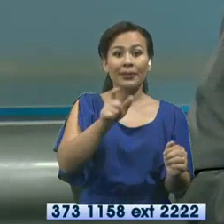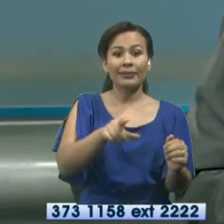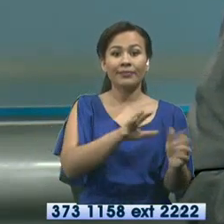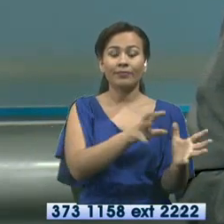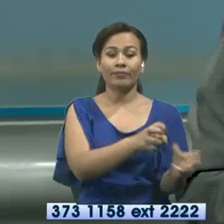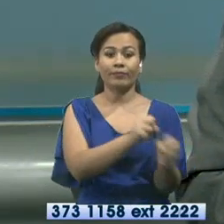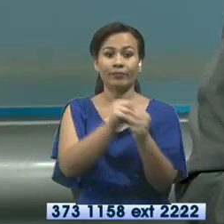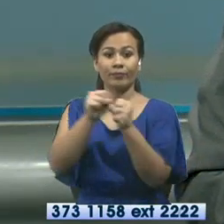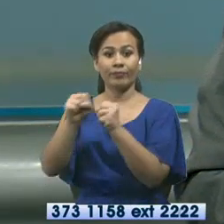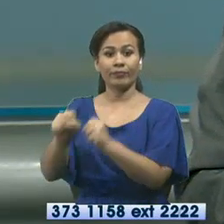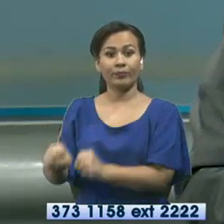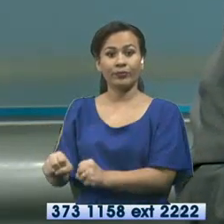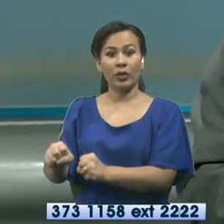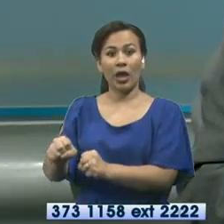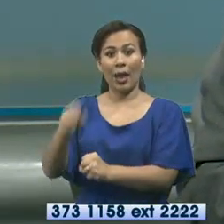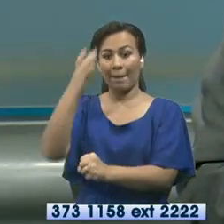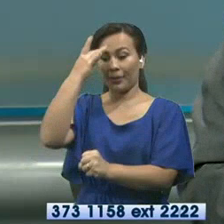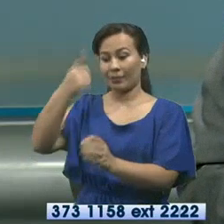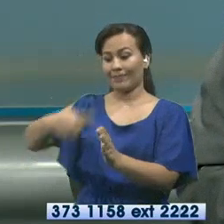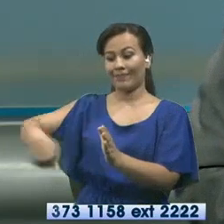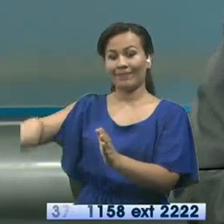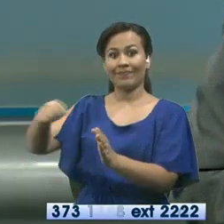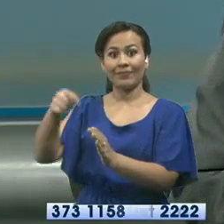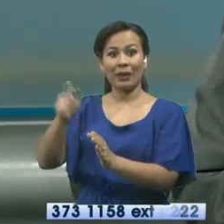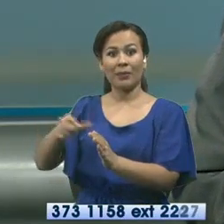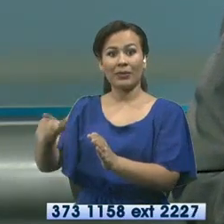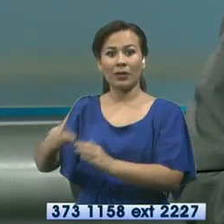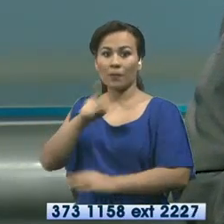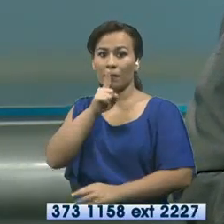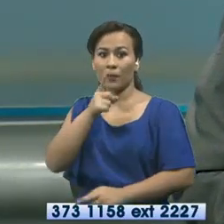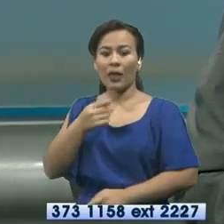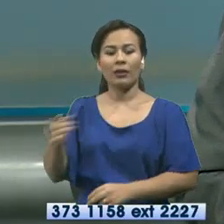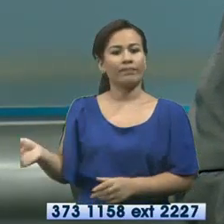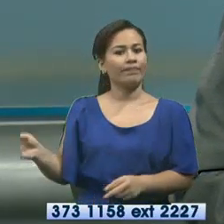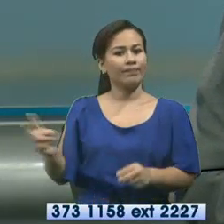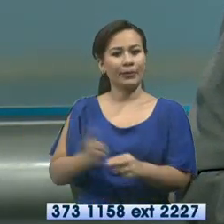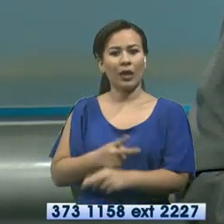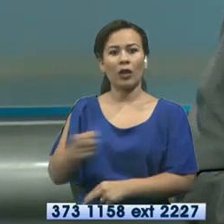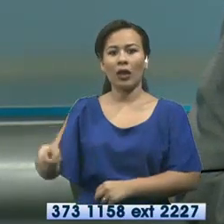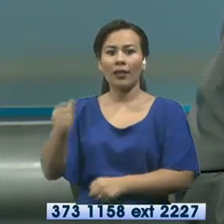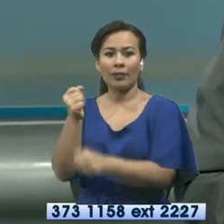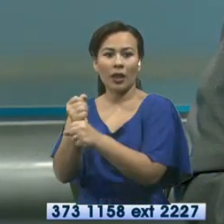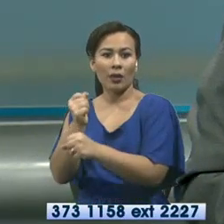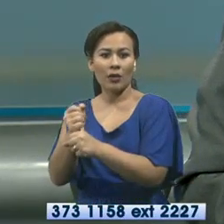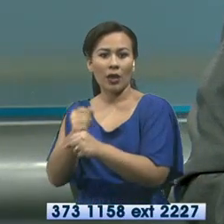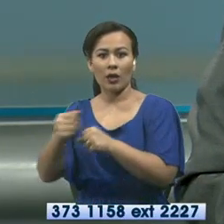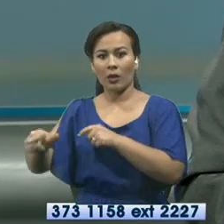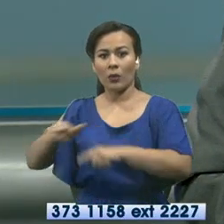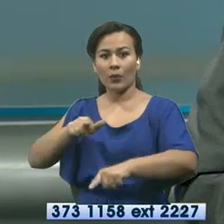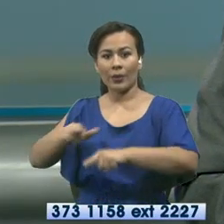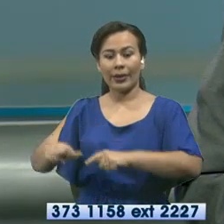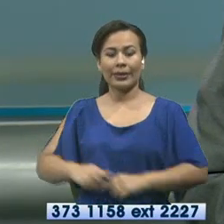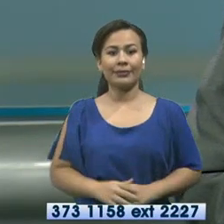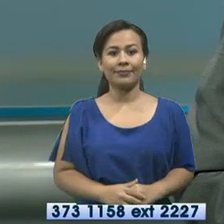una banda o de una red de microtraficantes que operaba en esa zona.